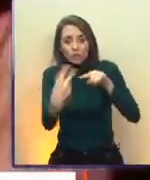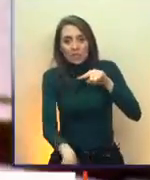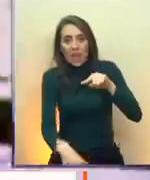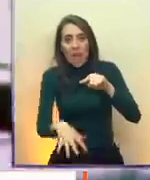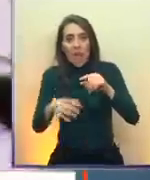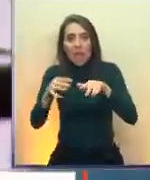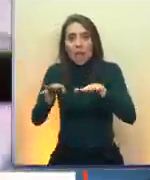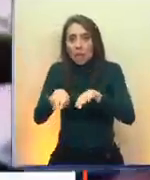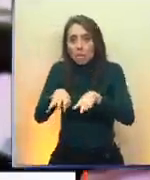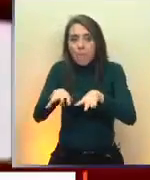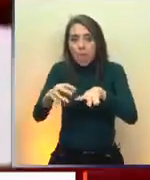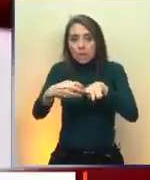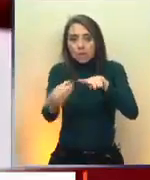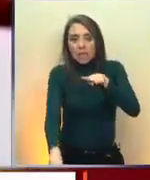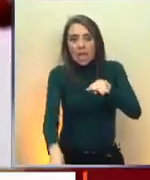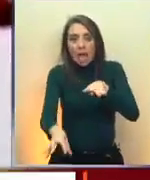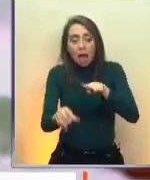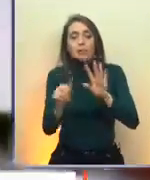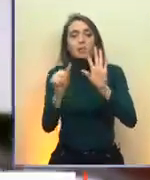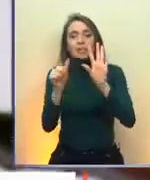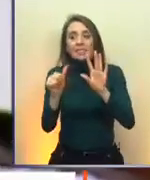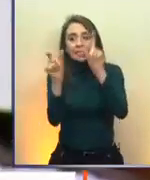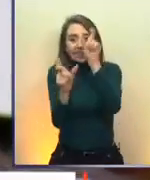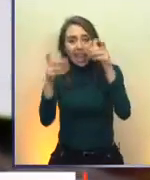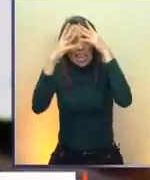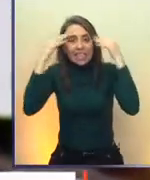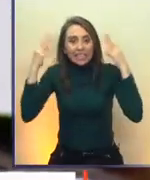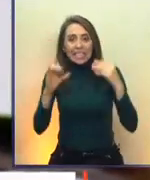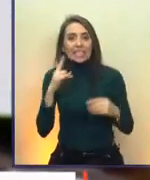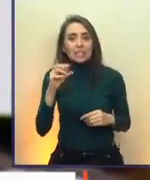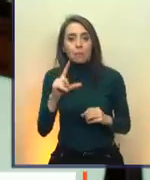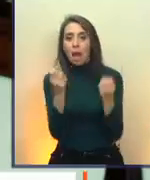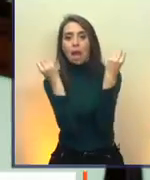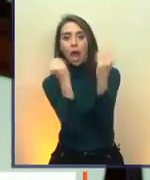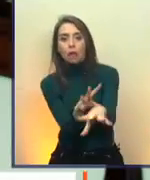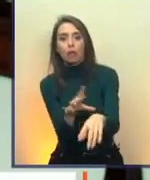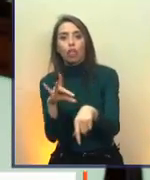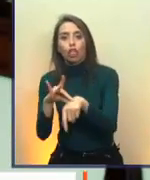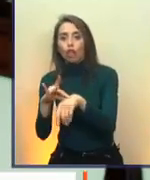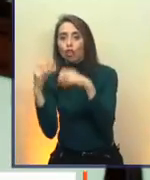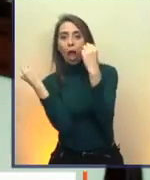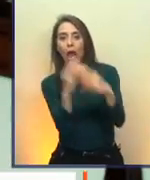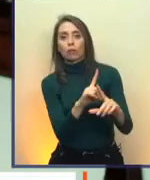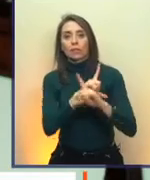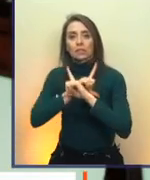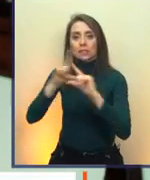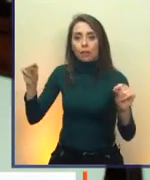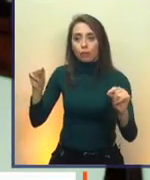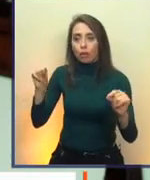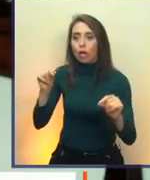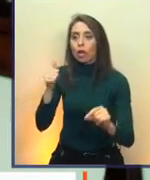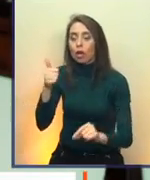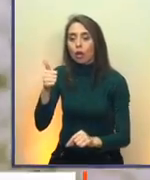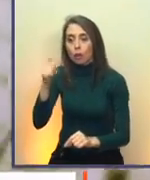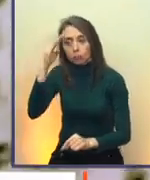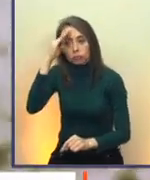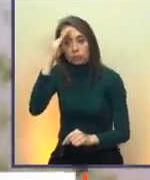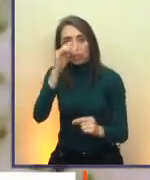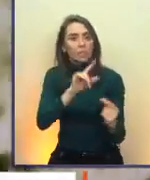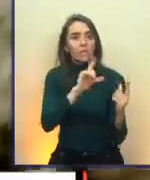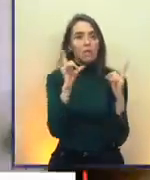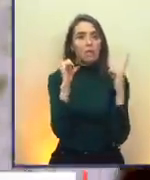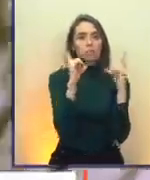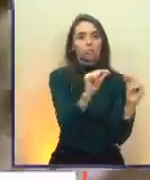Tuvimos una deserción de 6 esquimales, desertaron también los médicos y se fue también el oficial de enlace. Se devolvieron